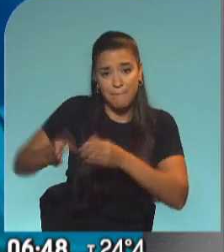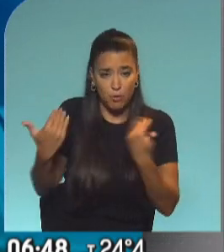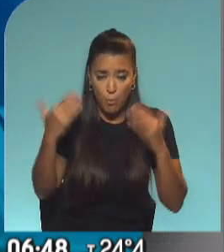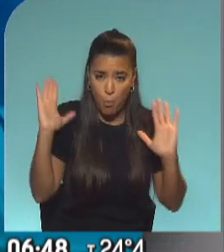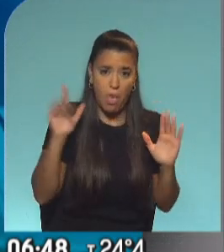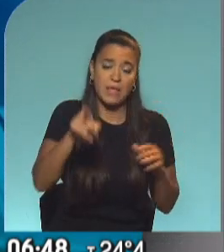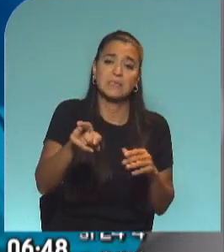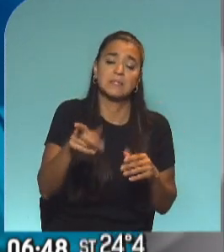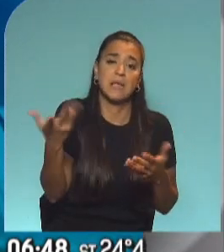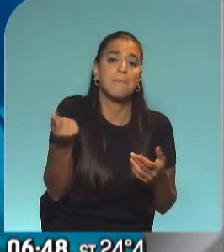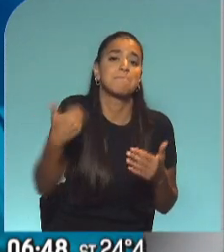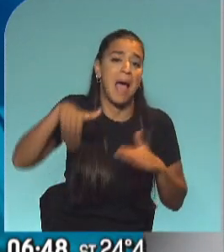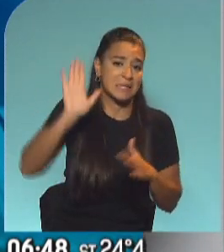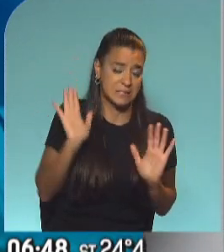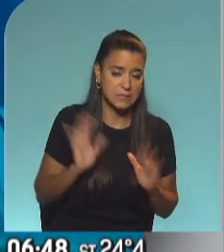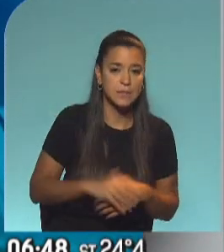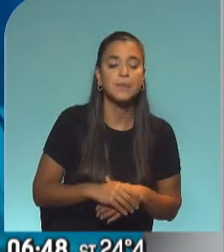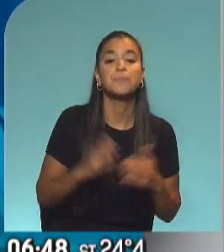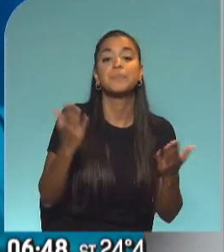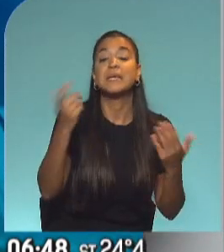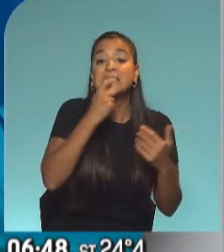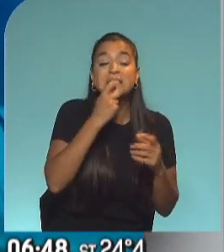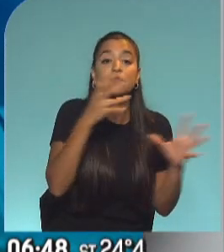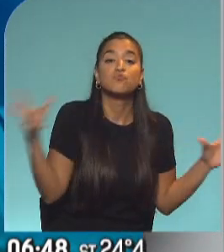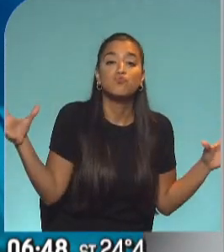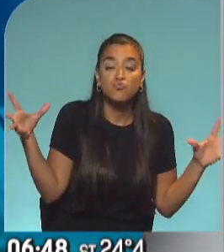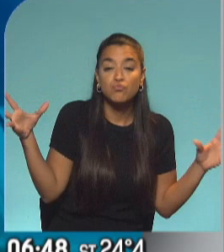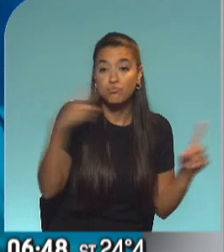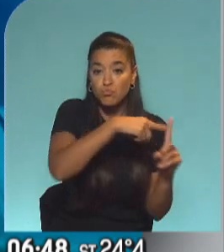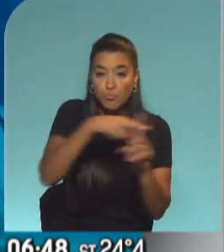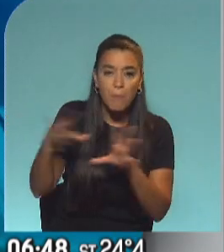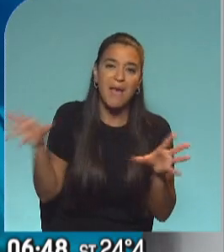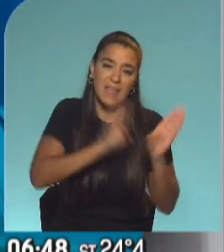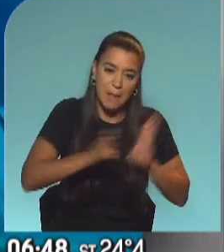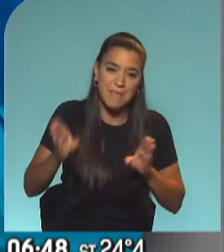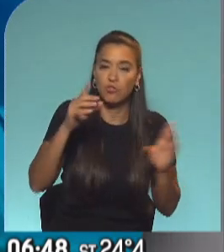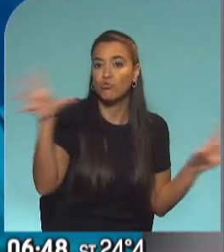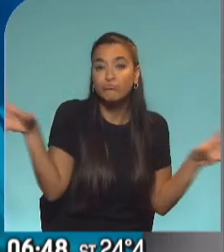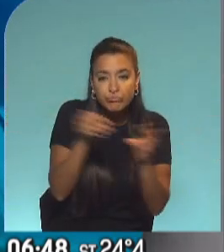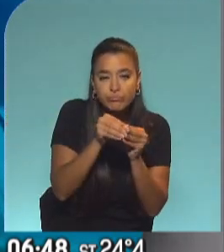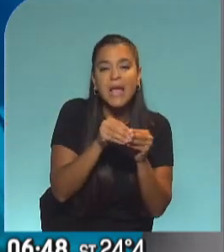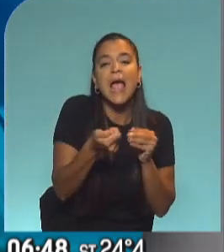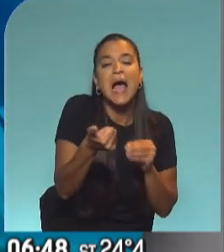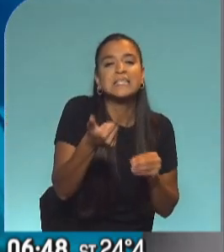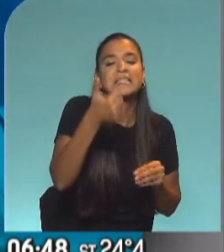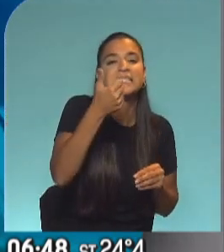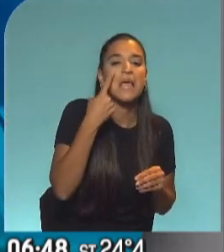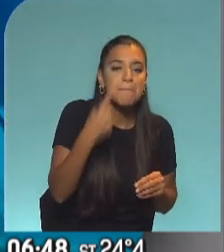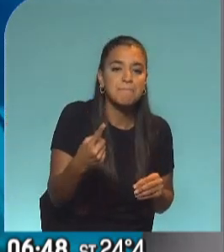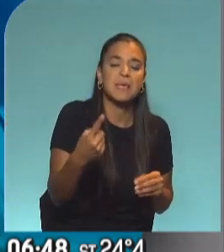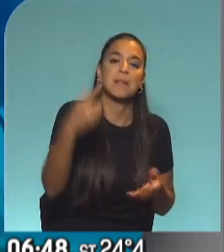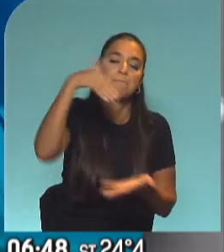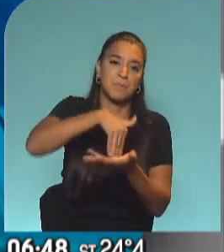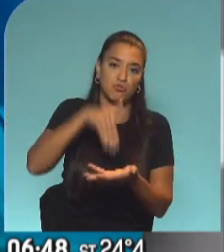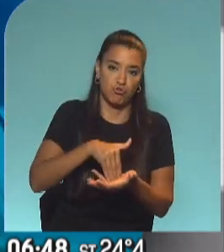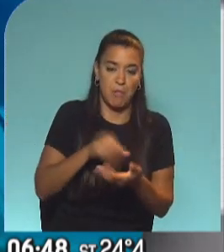que puede ser más caro. Después, si sumamos todos esos tratamientos por año, pueden ser casi 6.000 millones